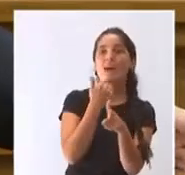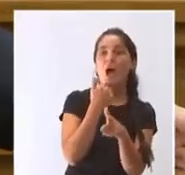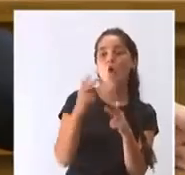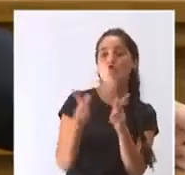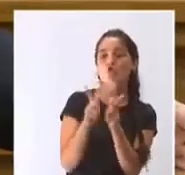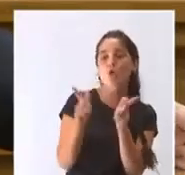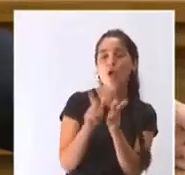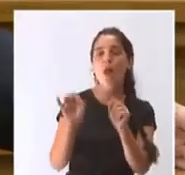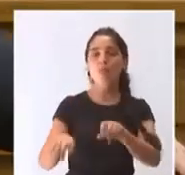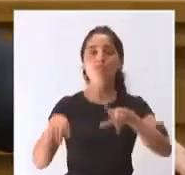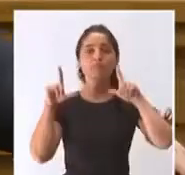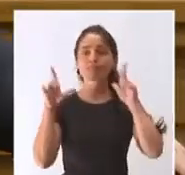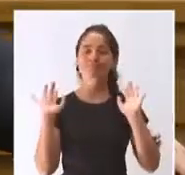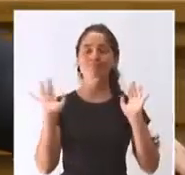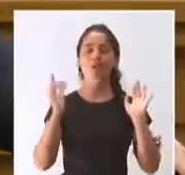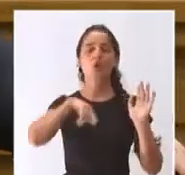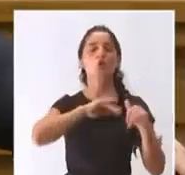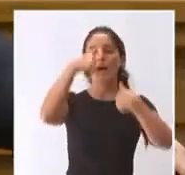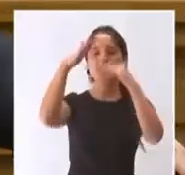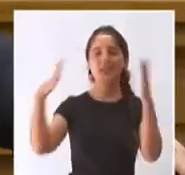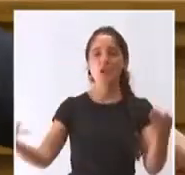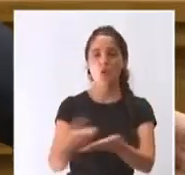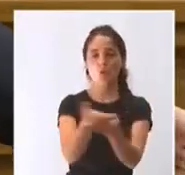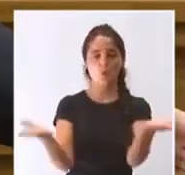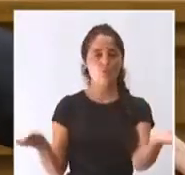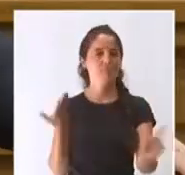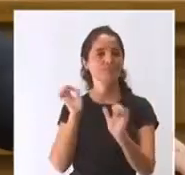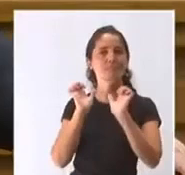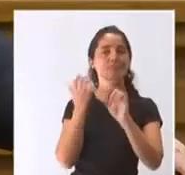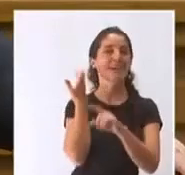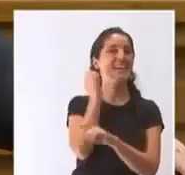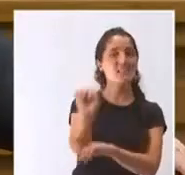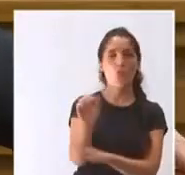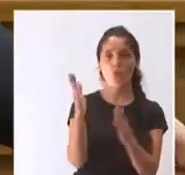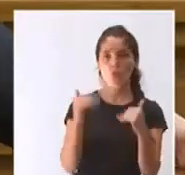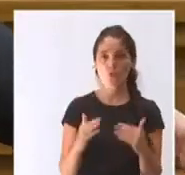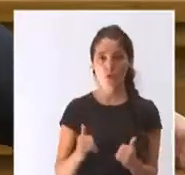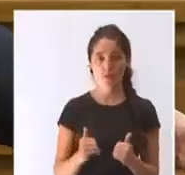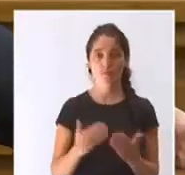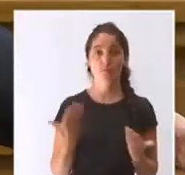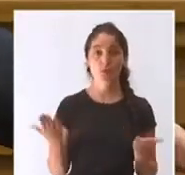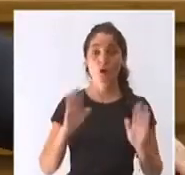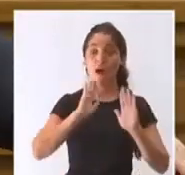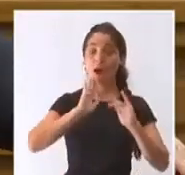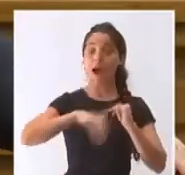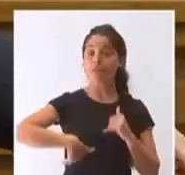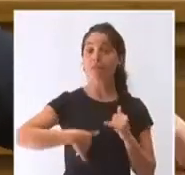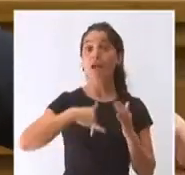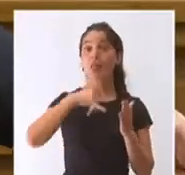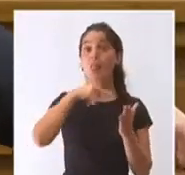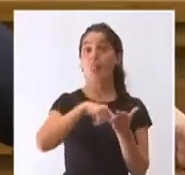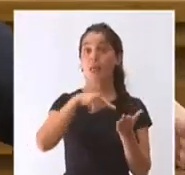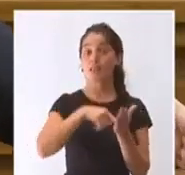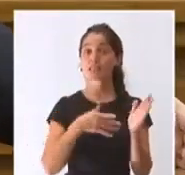todos y no tenemos ningún tipo de rechazo la tasa al final es un